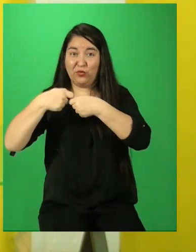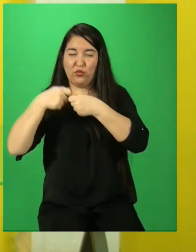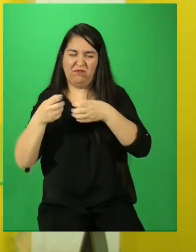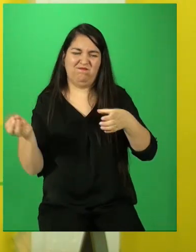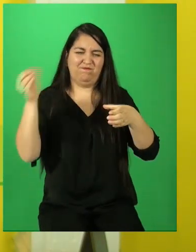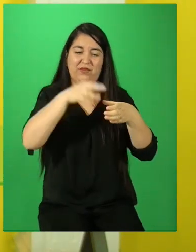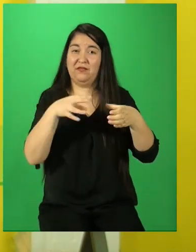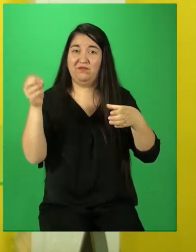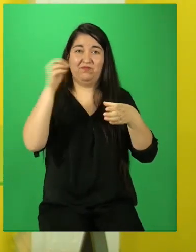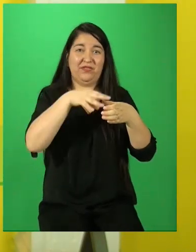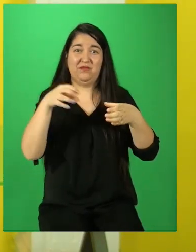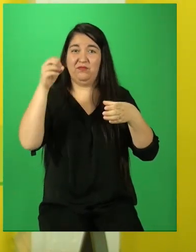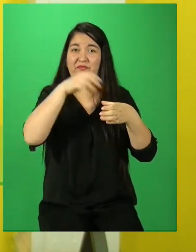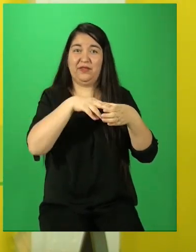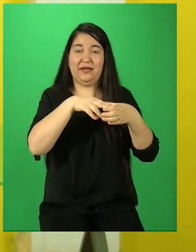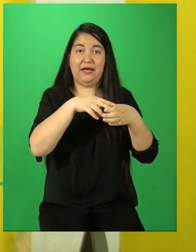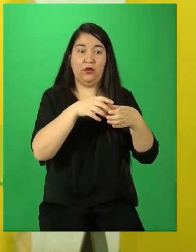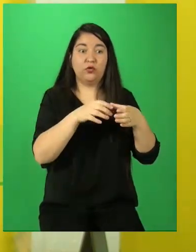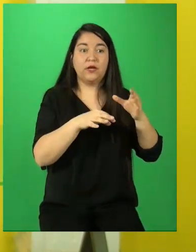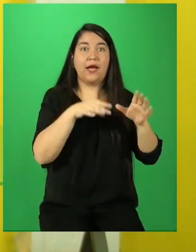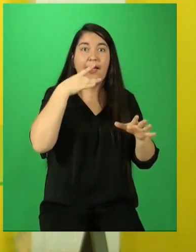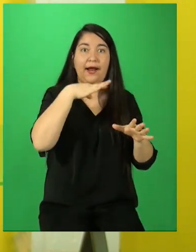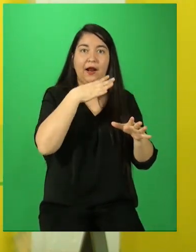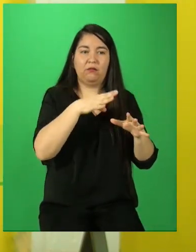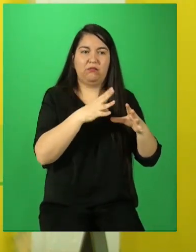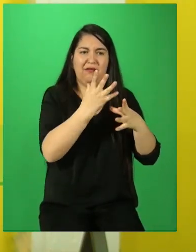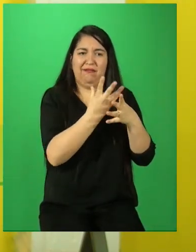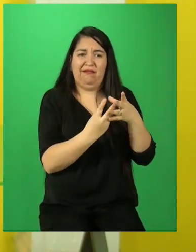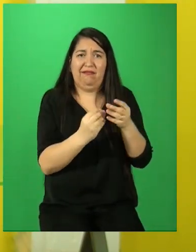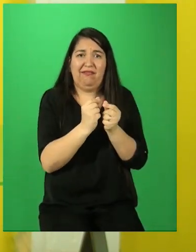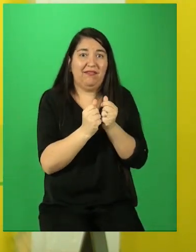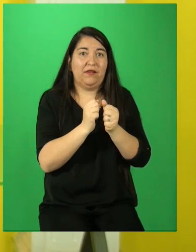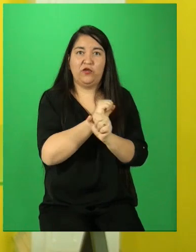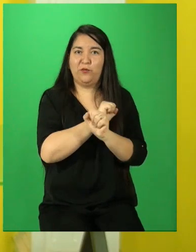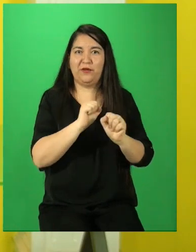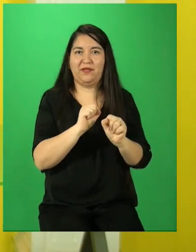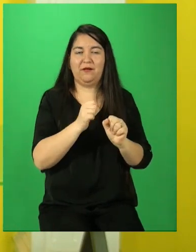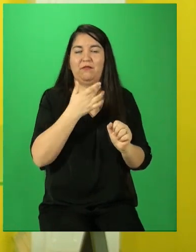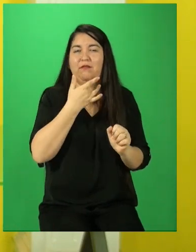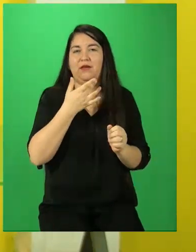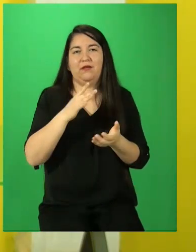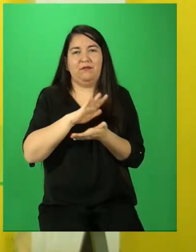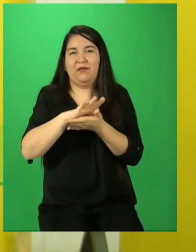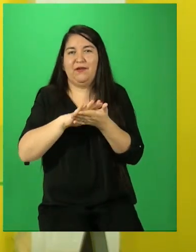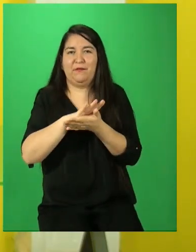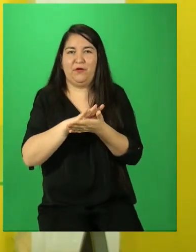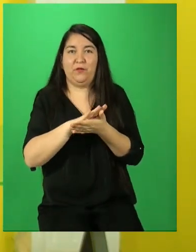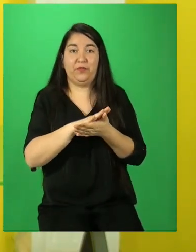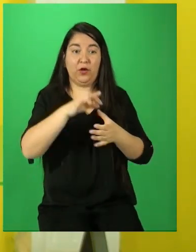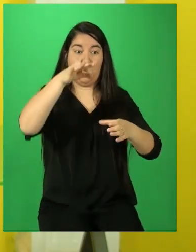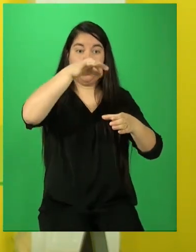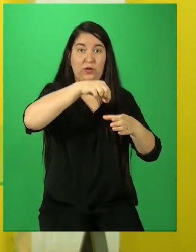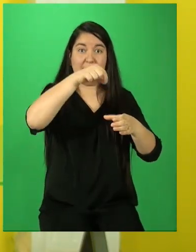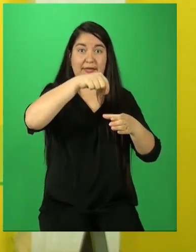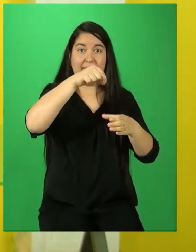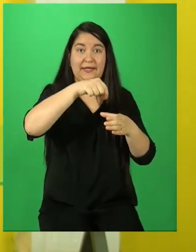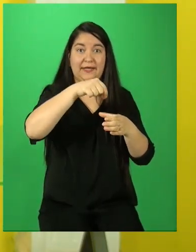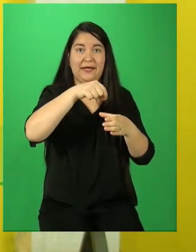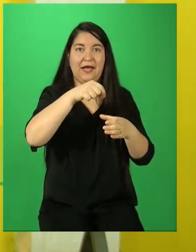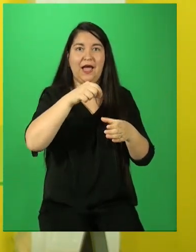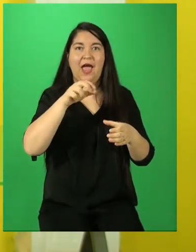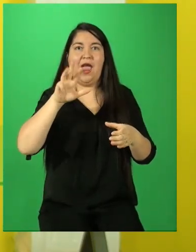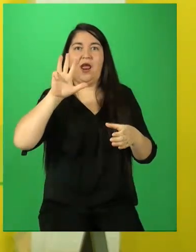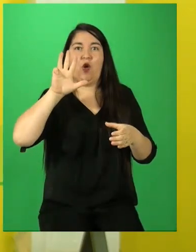del que el solvente puede disolver. Un ejemplo que yo le doy a mis estudiantes es, en una taza de té, agregar